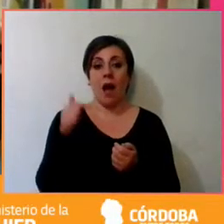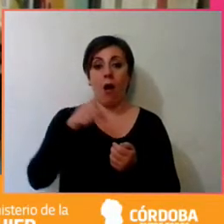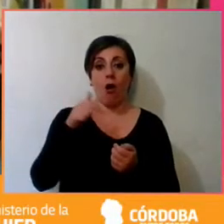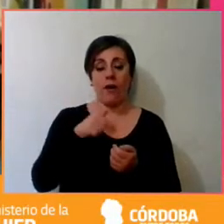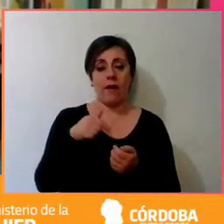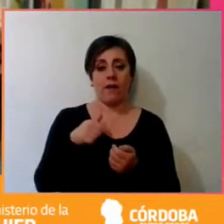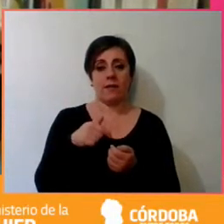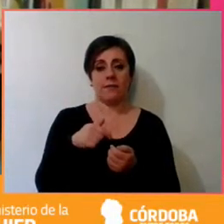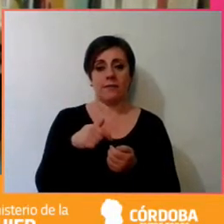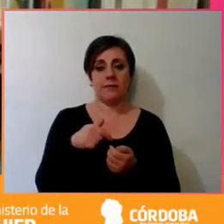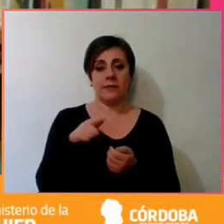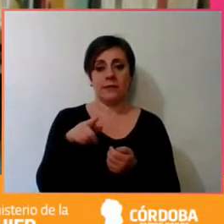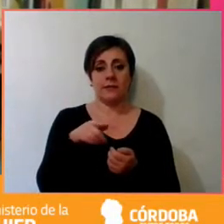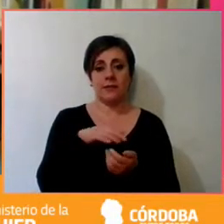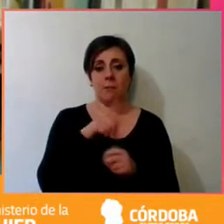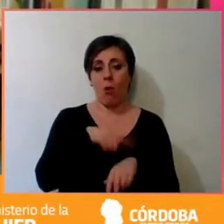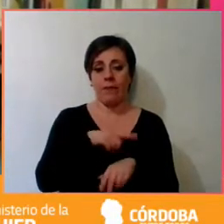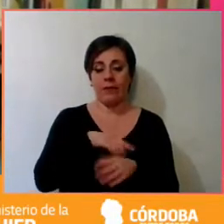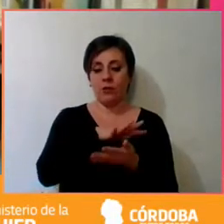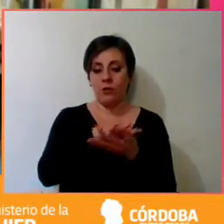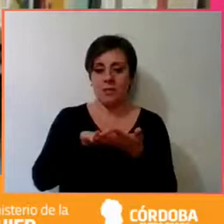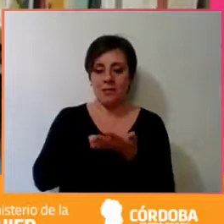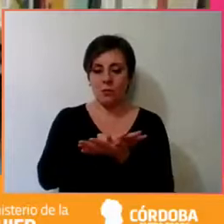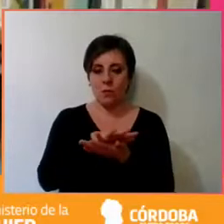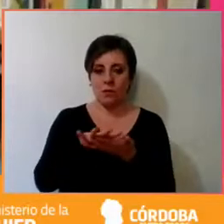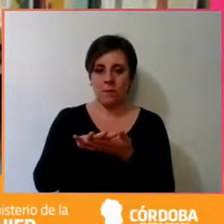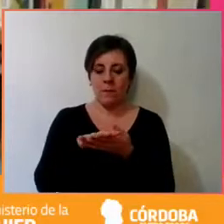pues, en este momento para